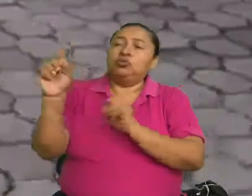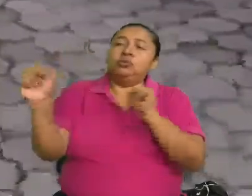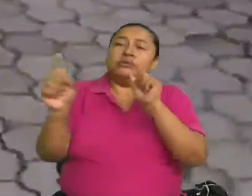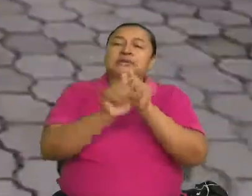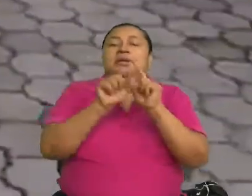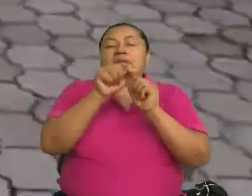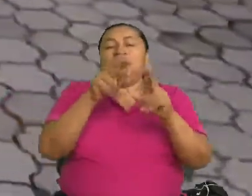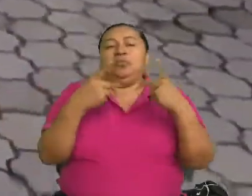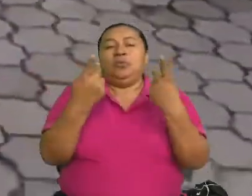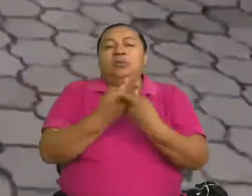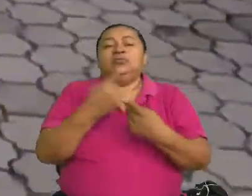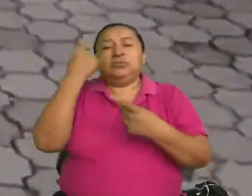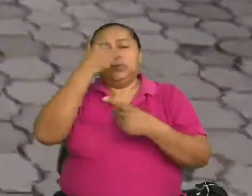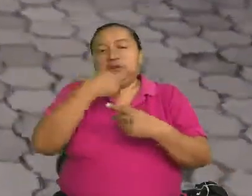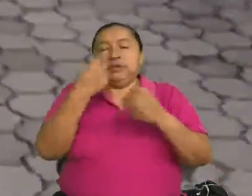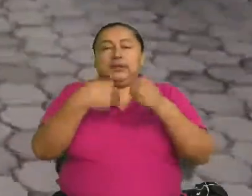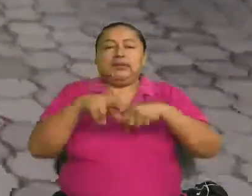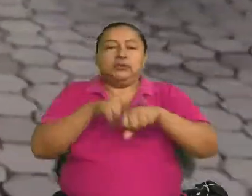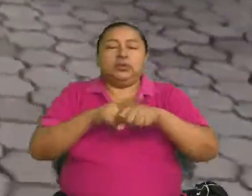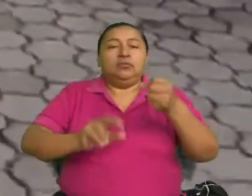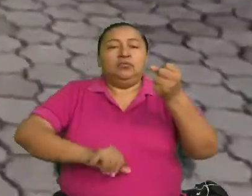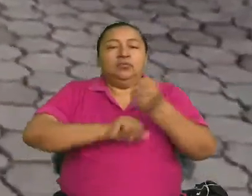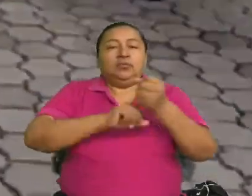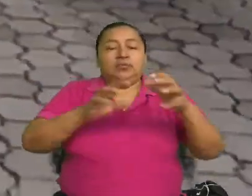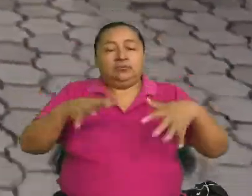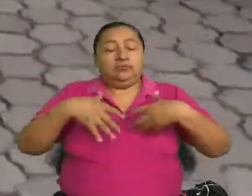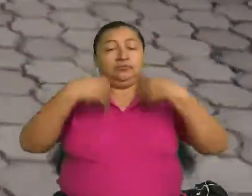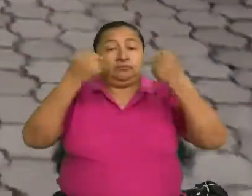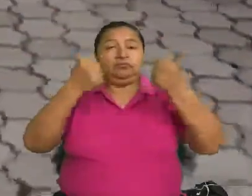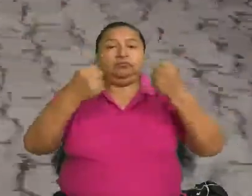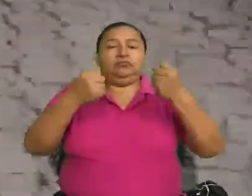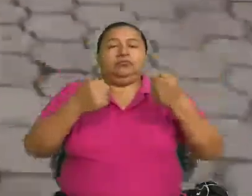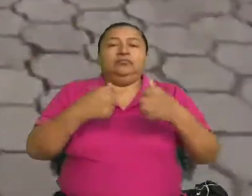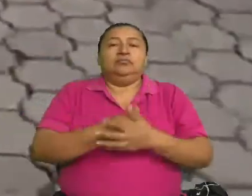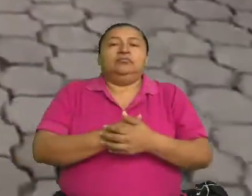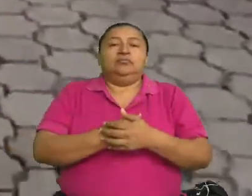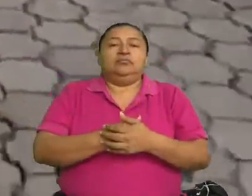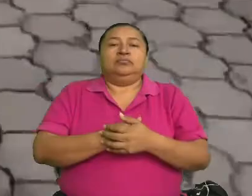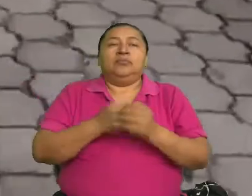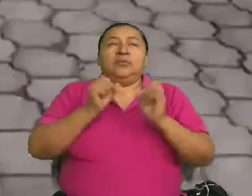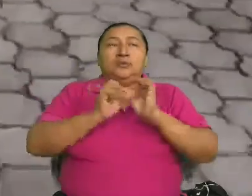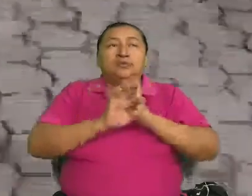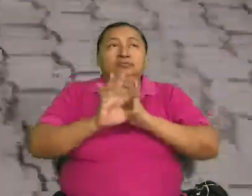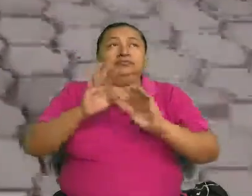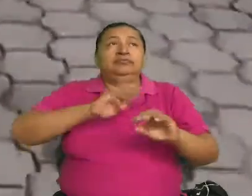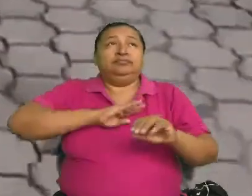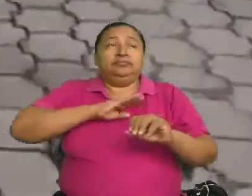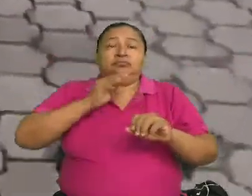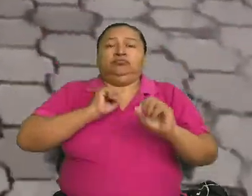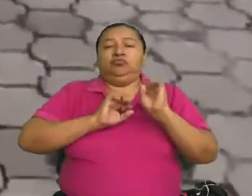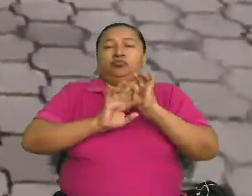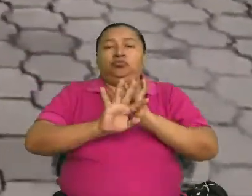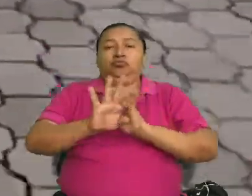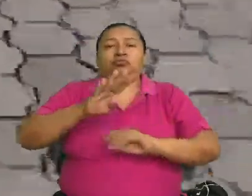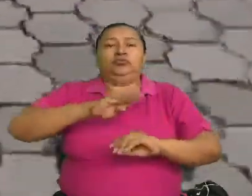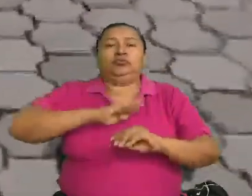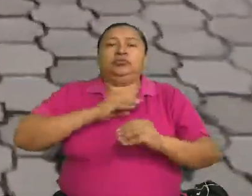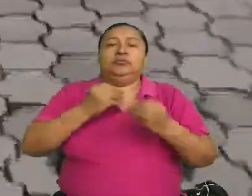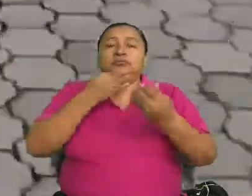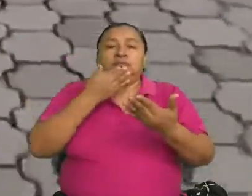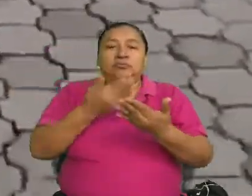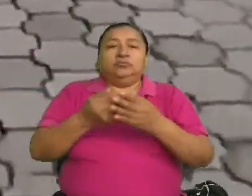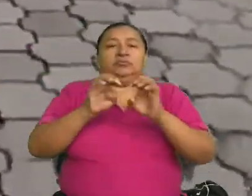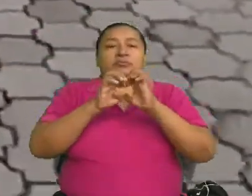esta identidad nacional fortalecida, rescatada. Desfiles patrios ahí, precisamente. Muchísimas gracias al